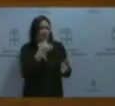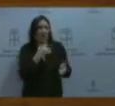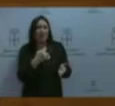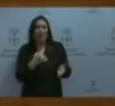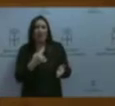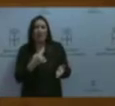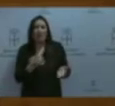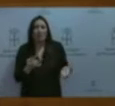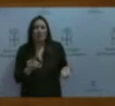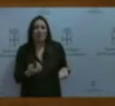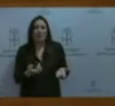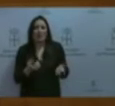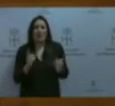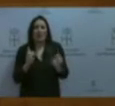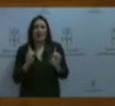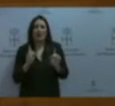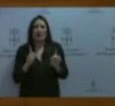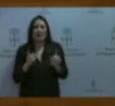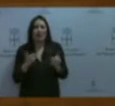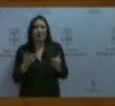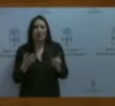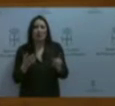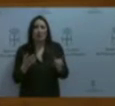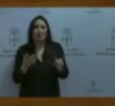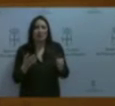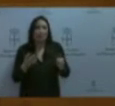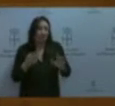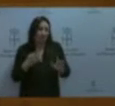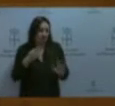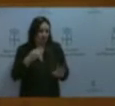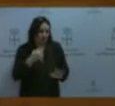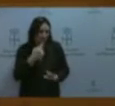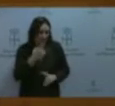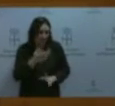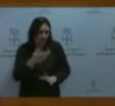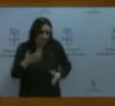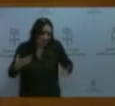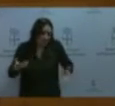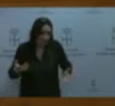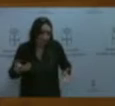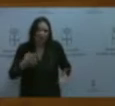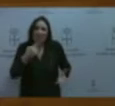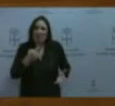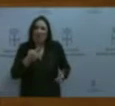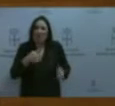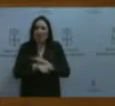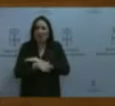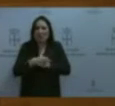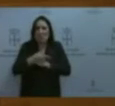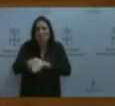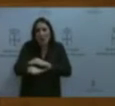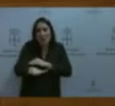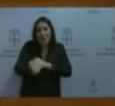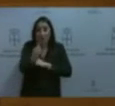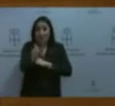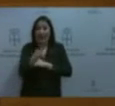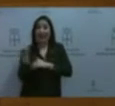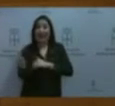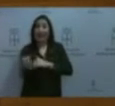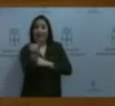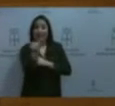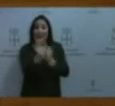de, no lo quiero etiquetar, de mala gestión del jefe del servicio de